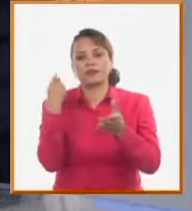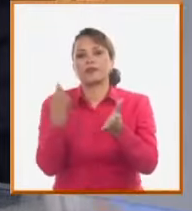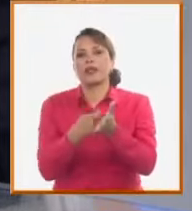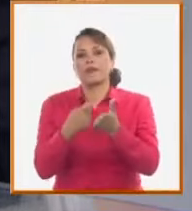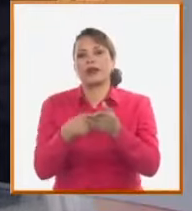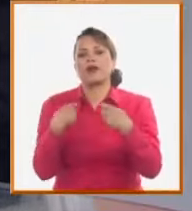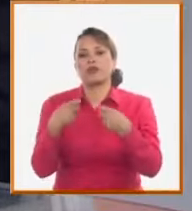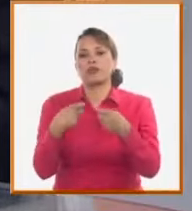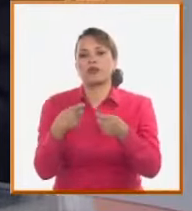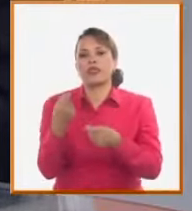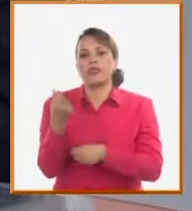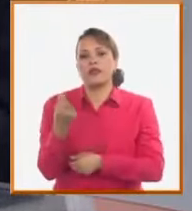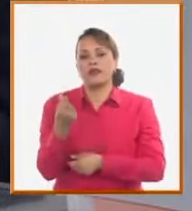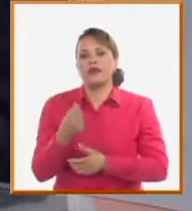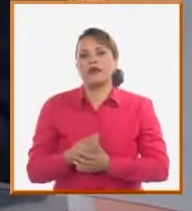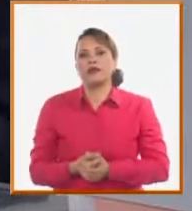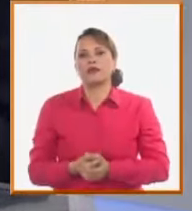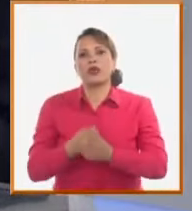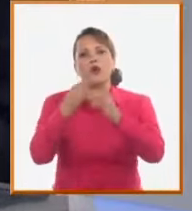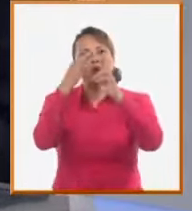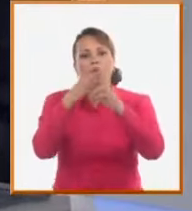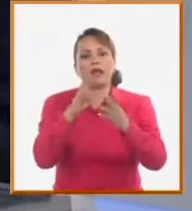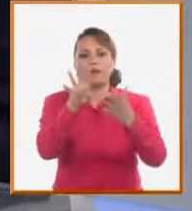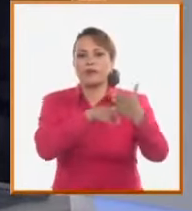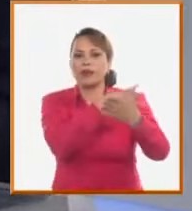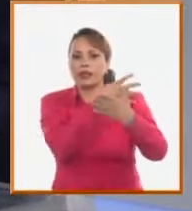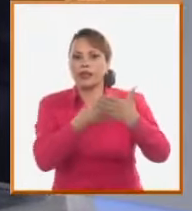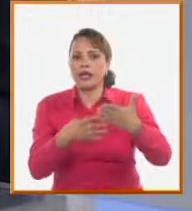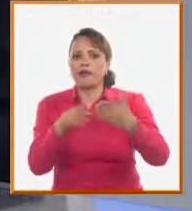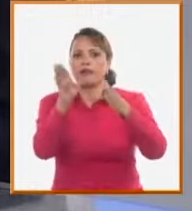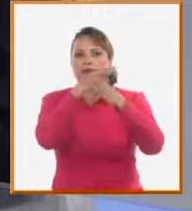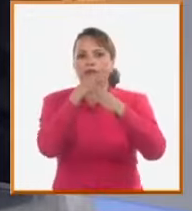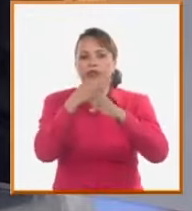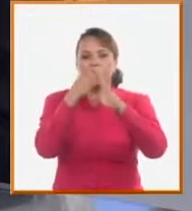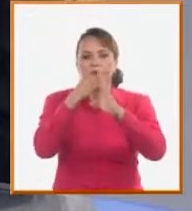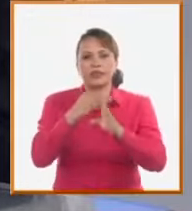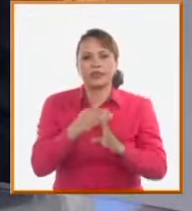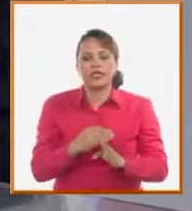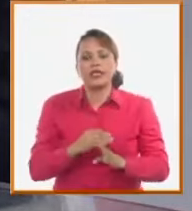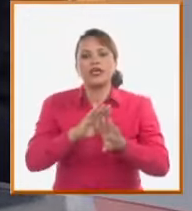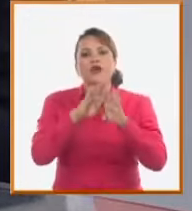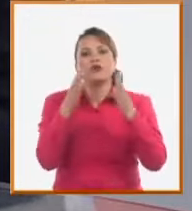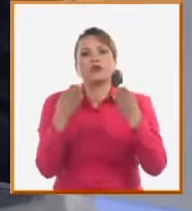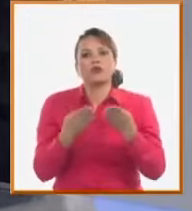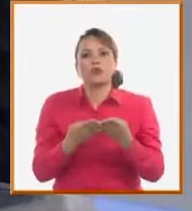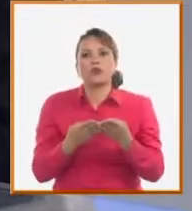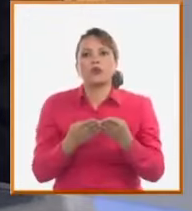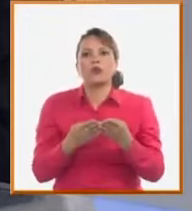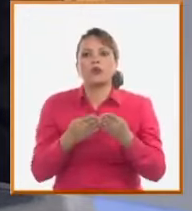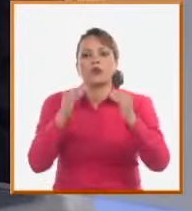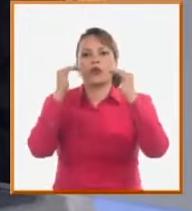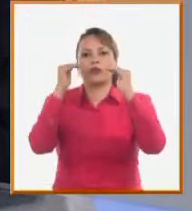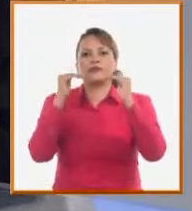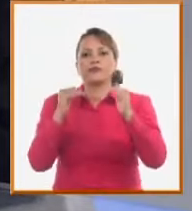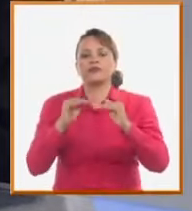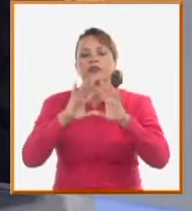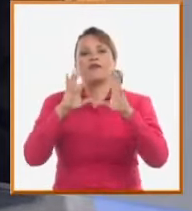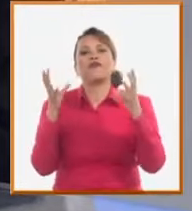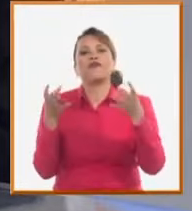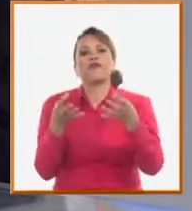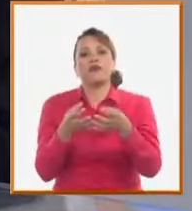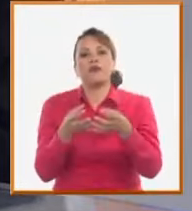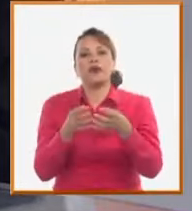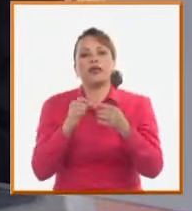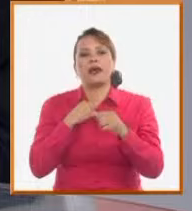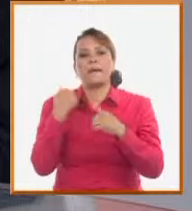indemnización. Obedece a una tabla de incapacidades donde se refleja casi todo, de manera general, todas las